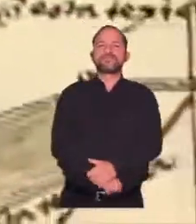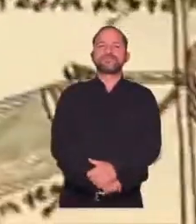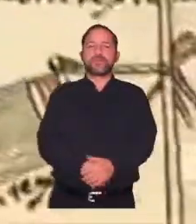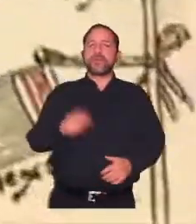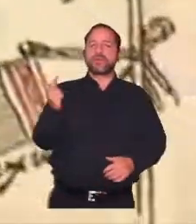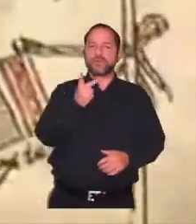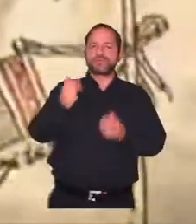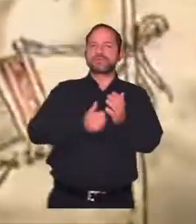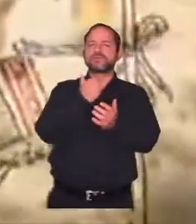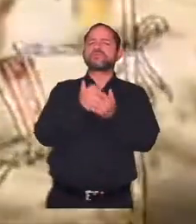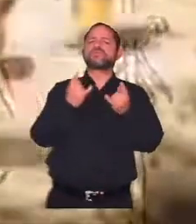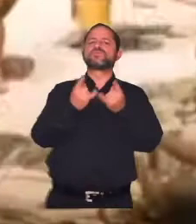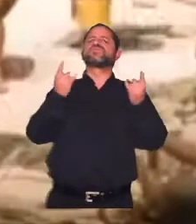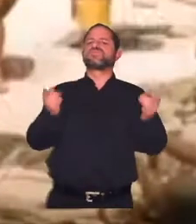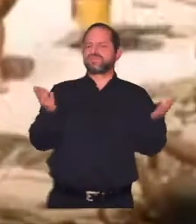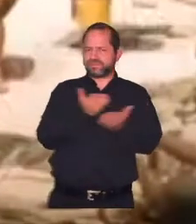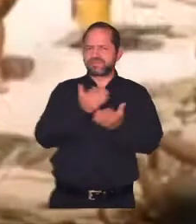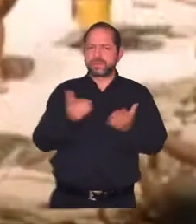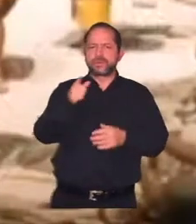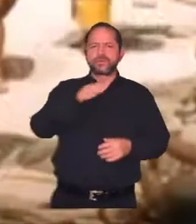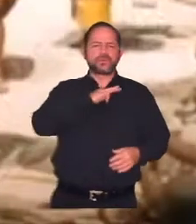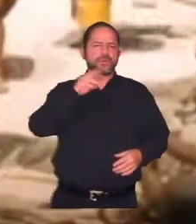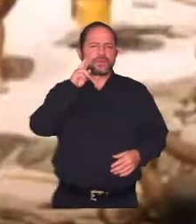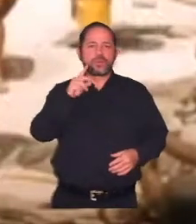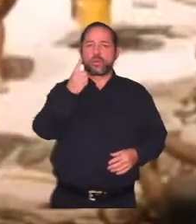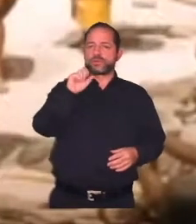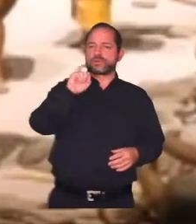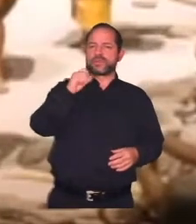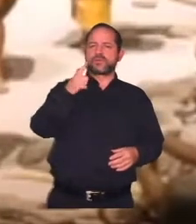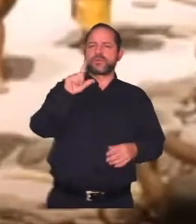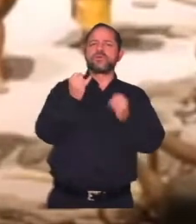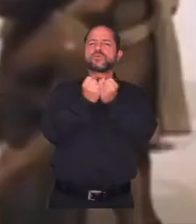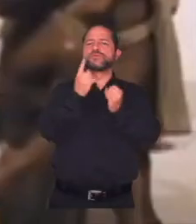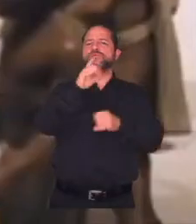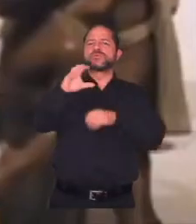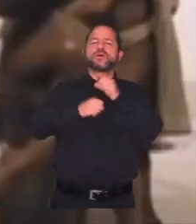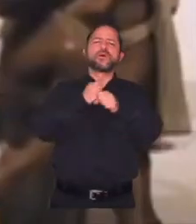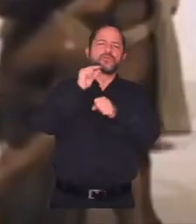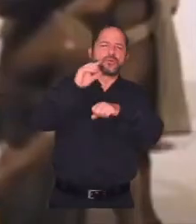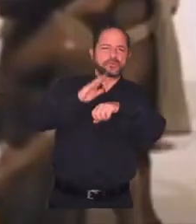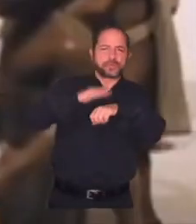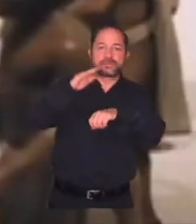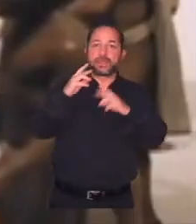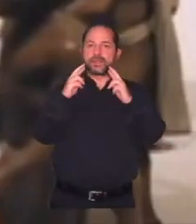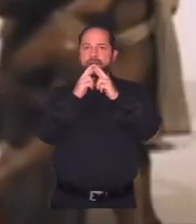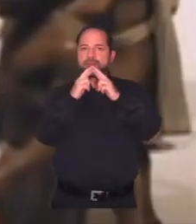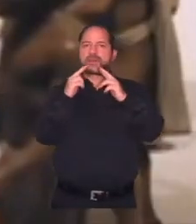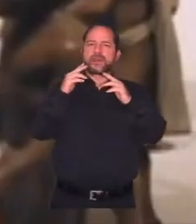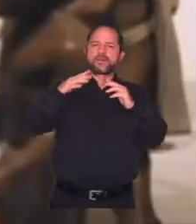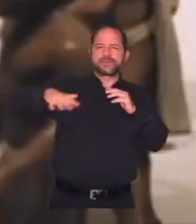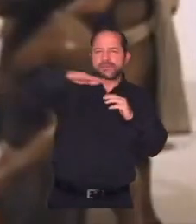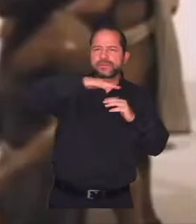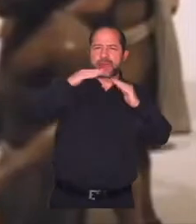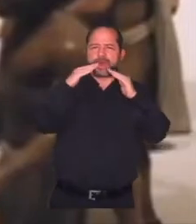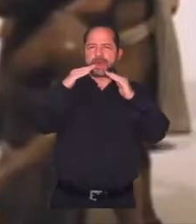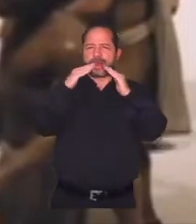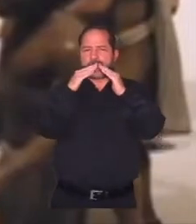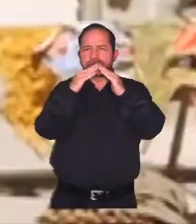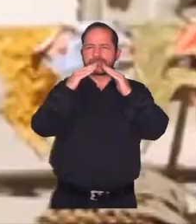una inmensa cantidad de bullicio y de mercaderías para vestir para comer para ofrendar